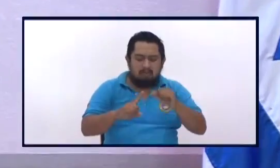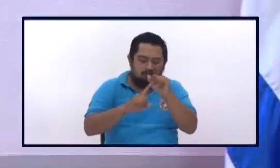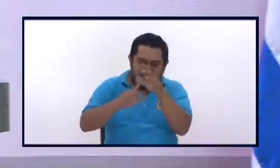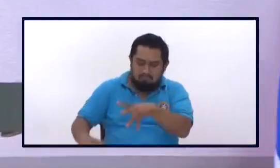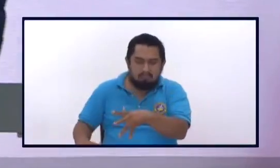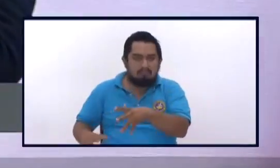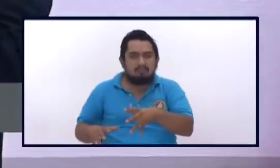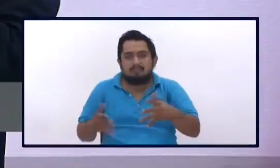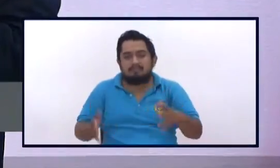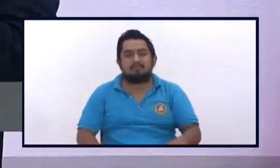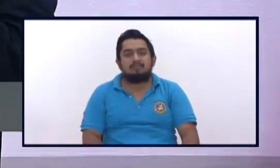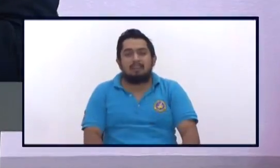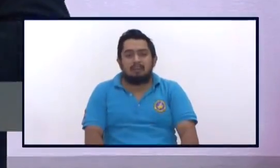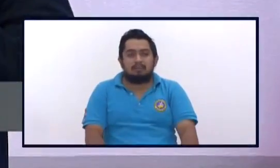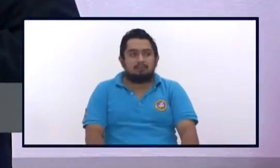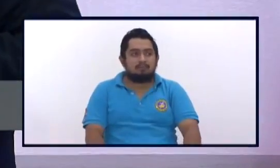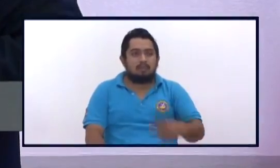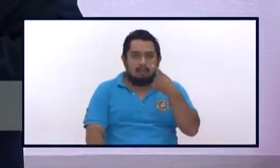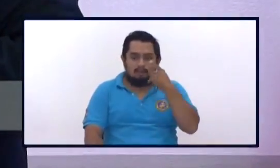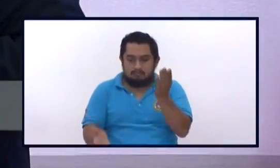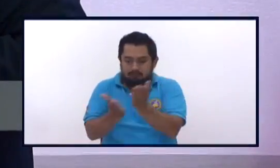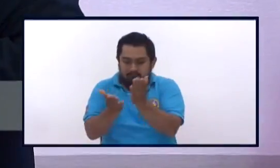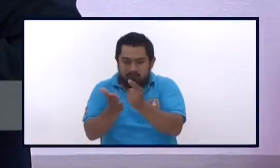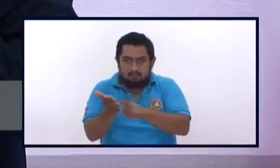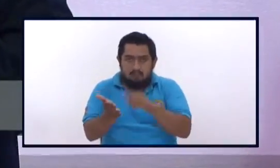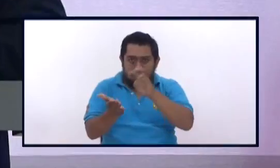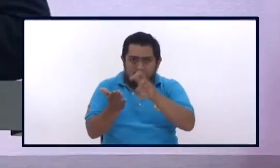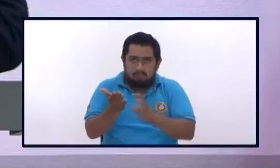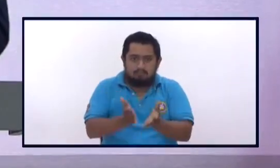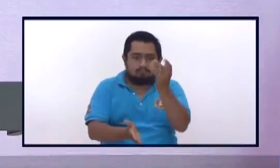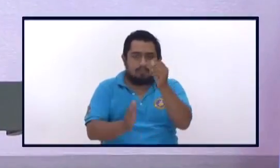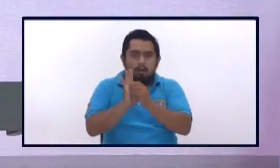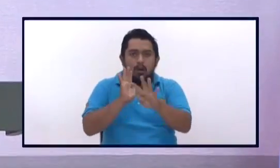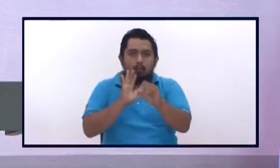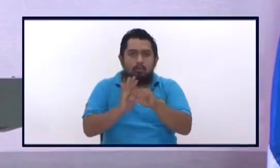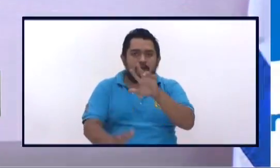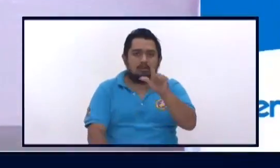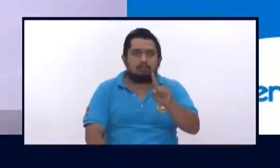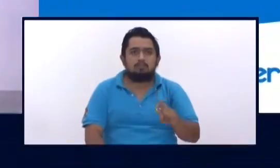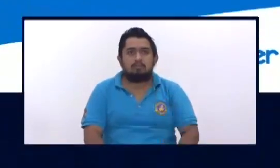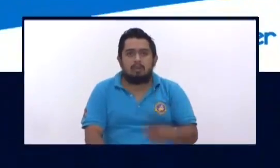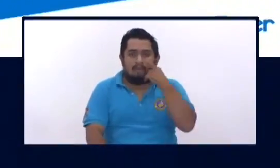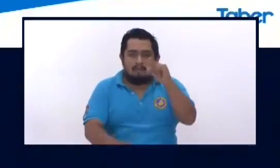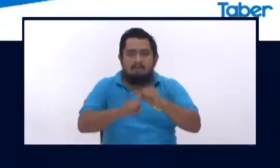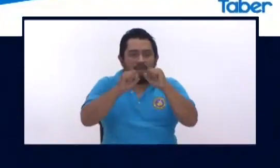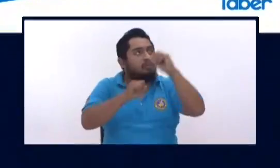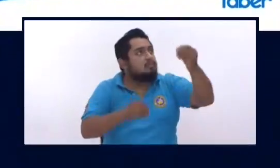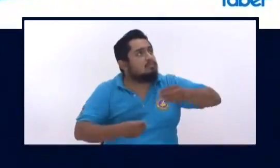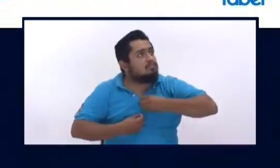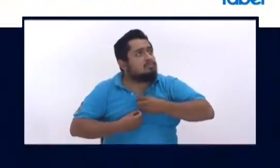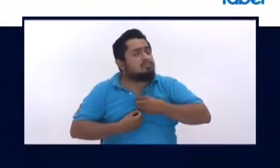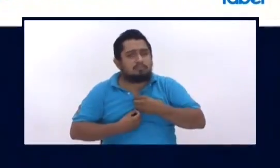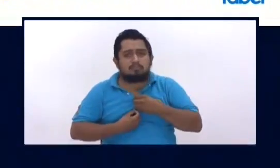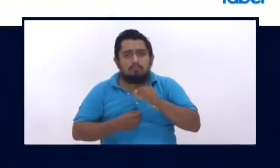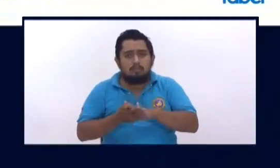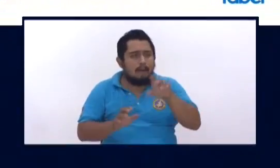aquí quiero llegar conmigo lo que dice la palabra en isaías 40 31 pero los que esperan y jehová tendrá fuerzas como la levantarán alas como las